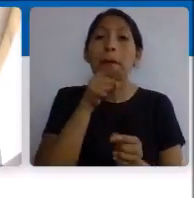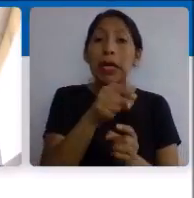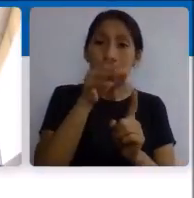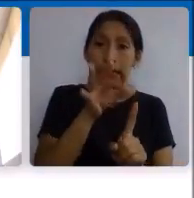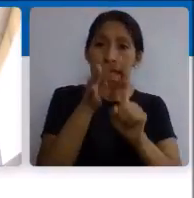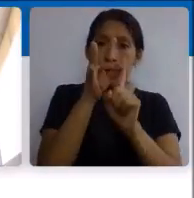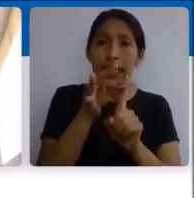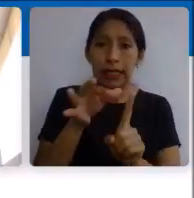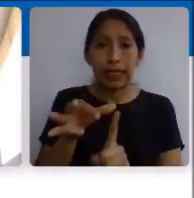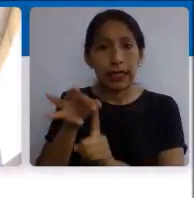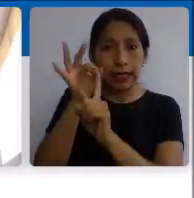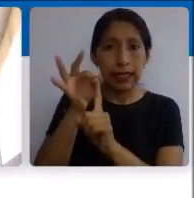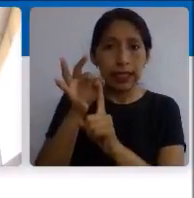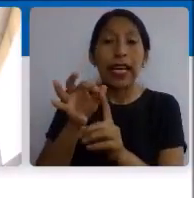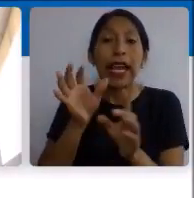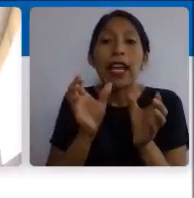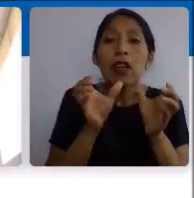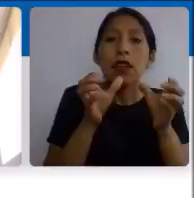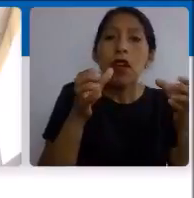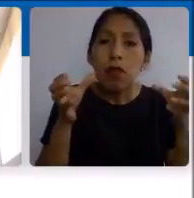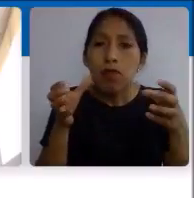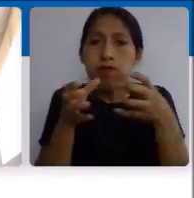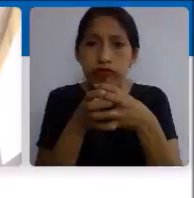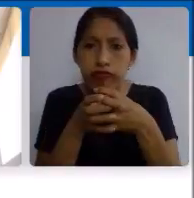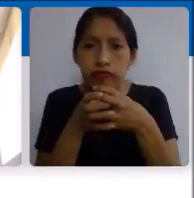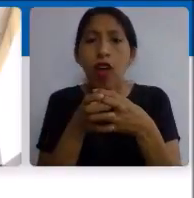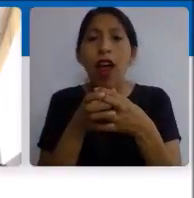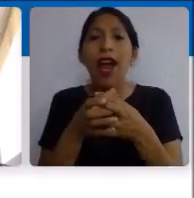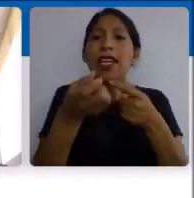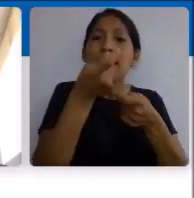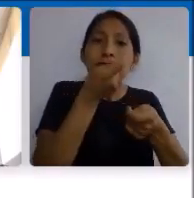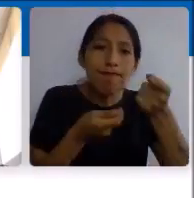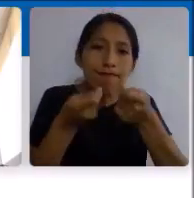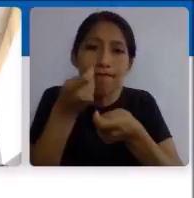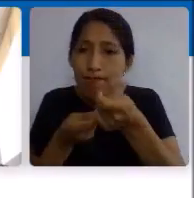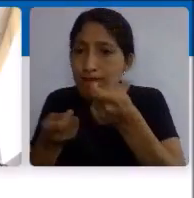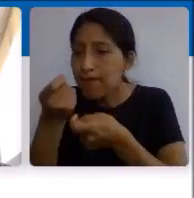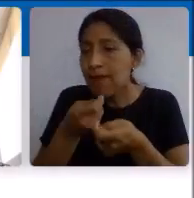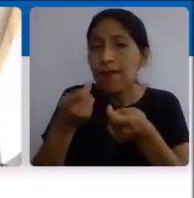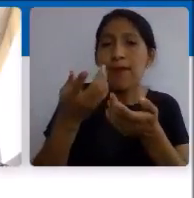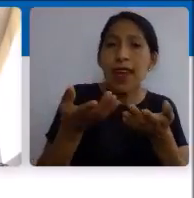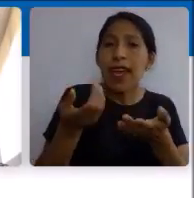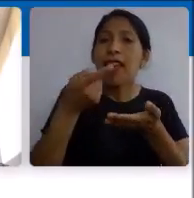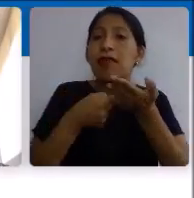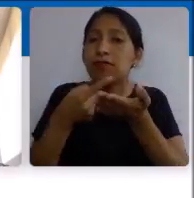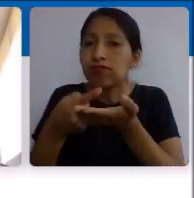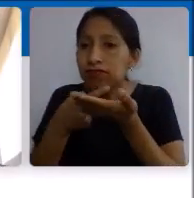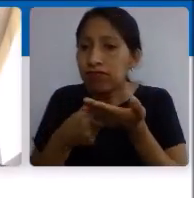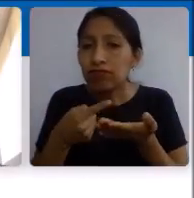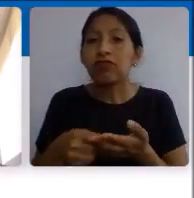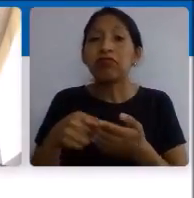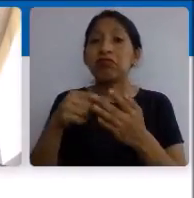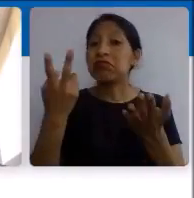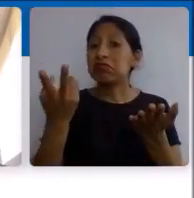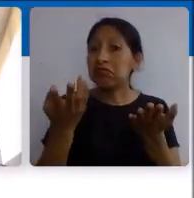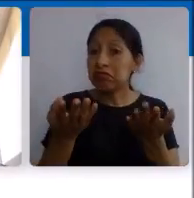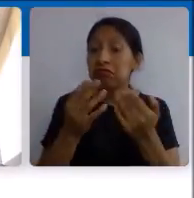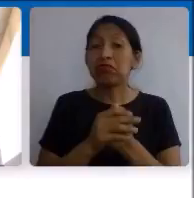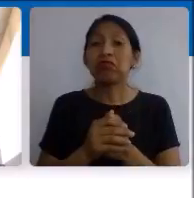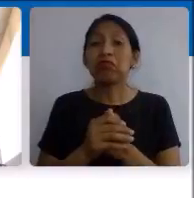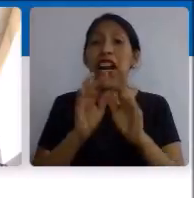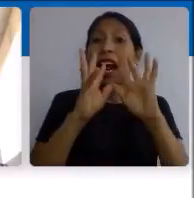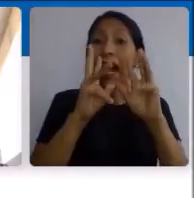en particular que se juntan y realizan negociaciones entre ellos. Estamos hablando de asociaciones